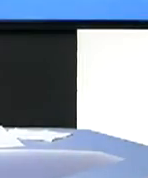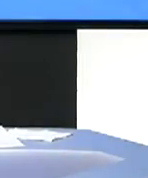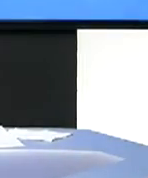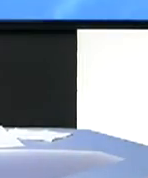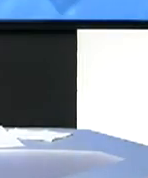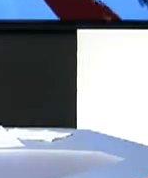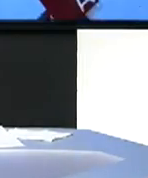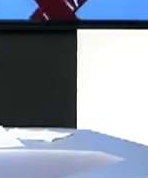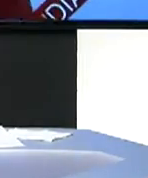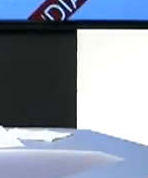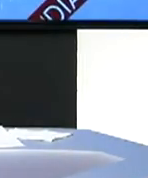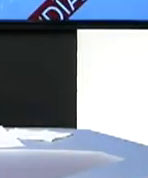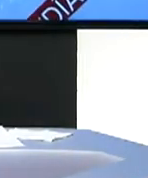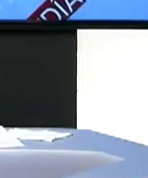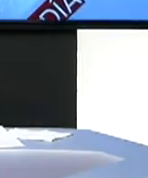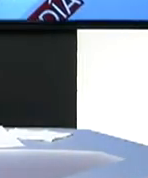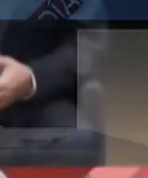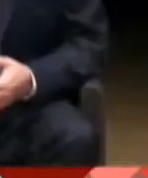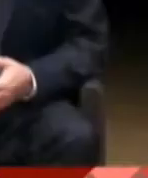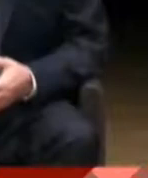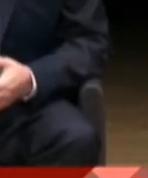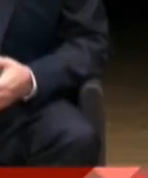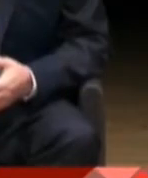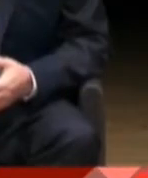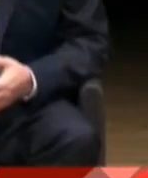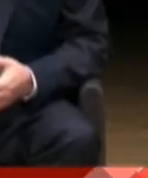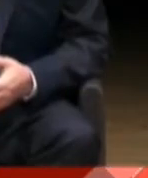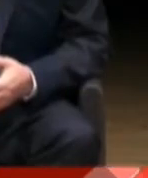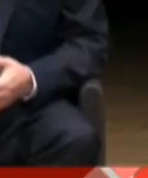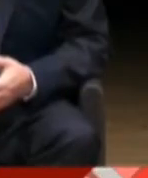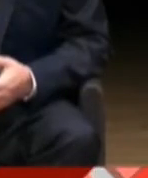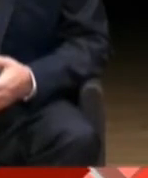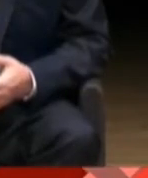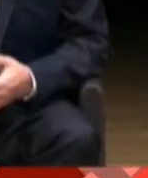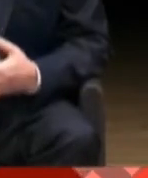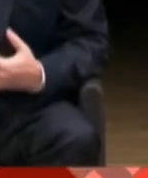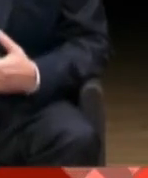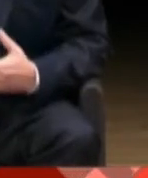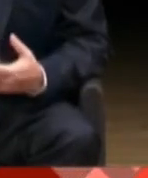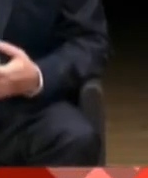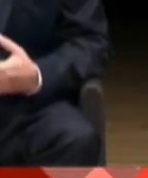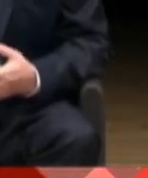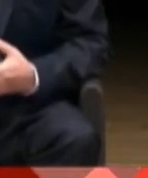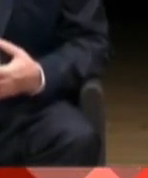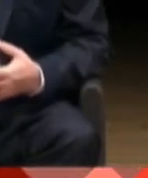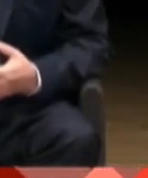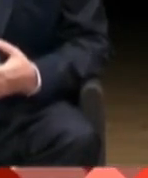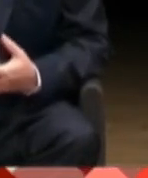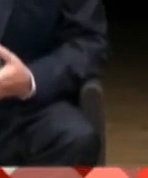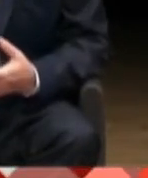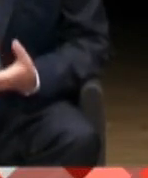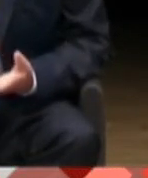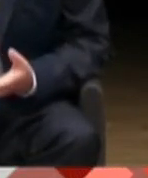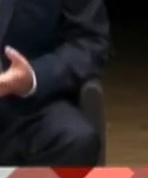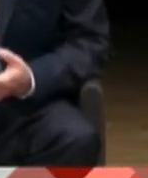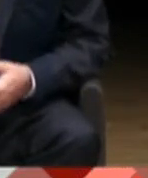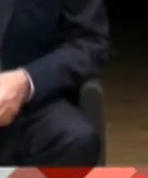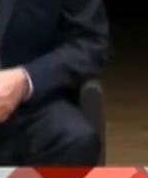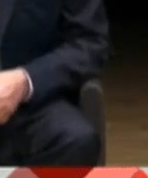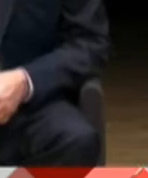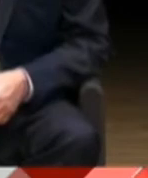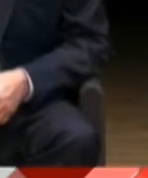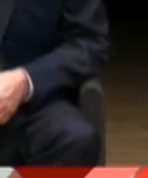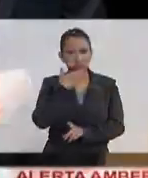de trabajo por Japón. Ahí dijo que nuestro país participará en la modernización del Tratado de Libre Comercio de América del Norte con actitud